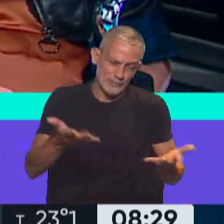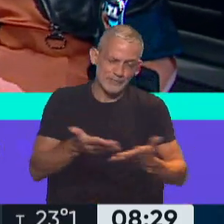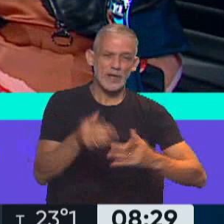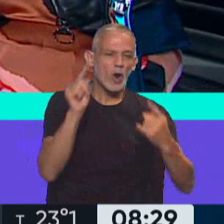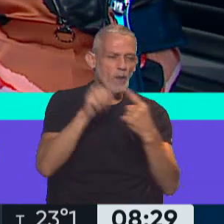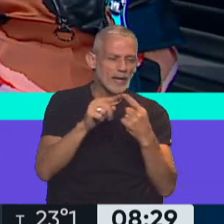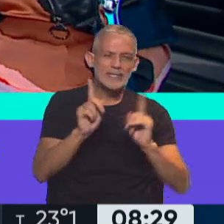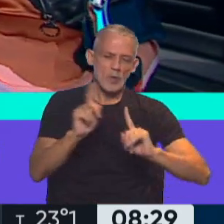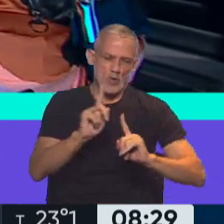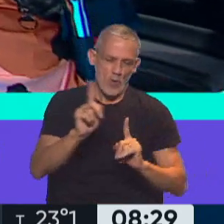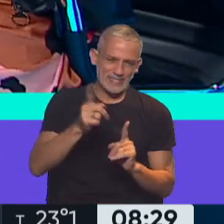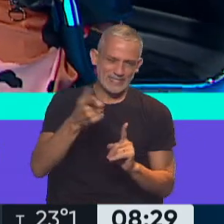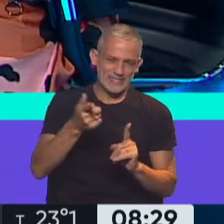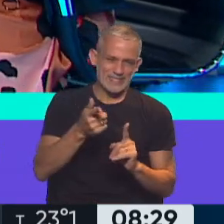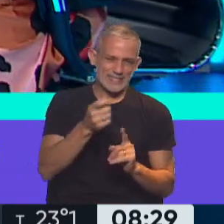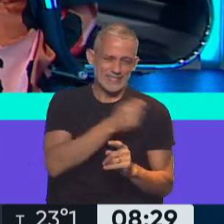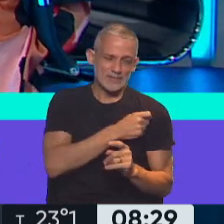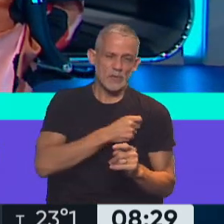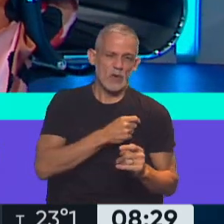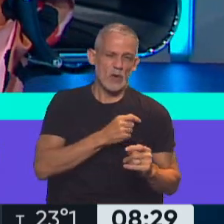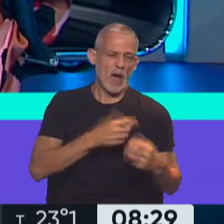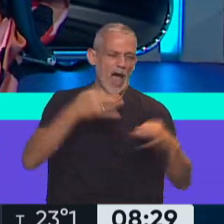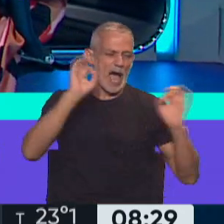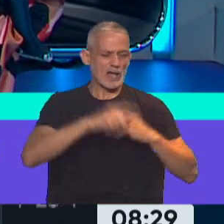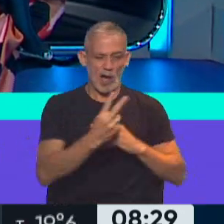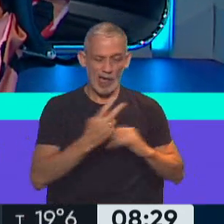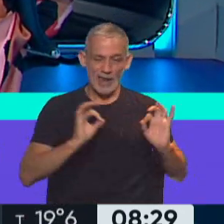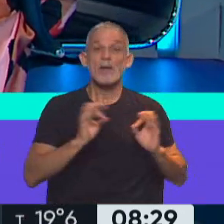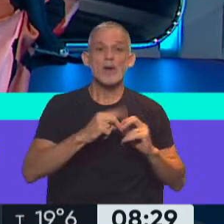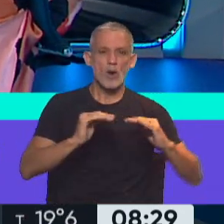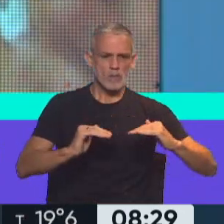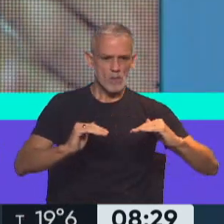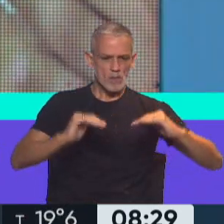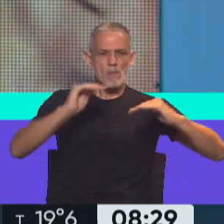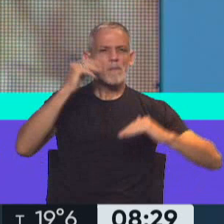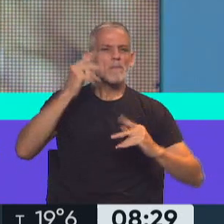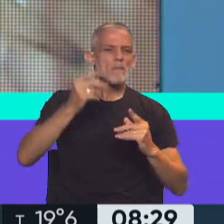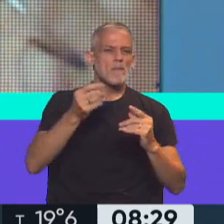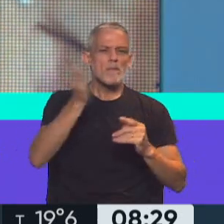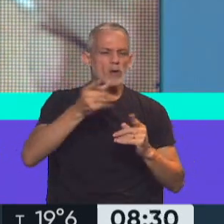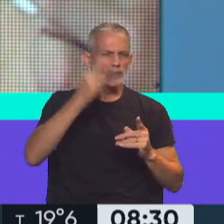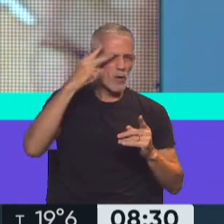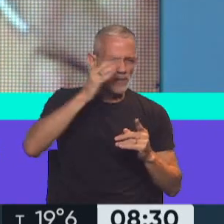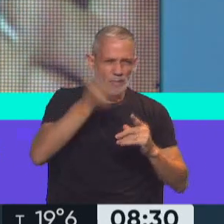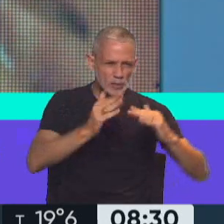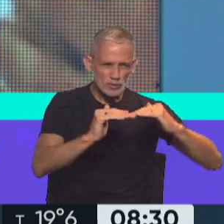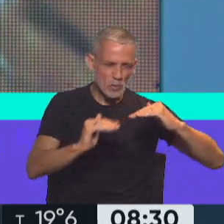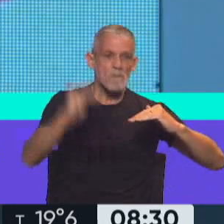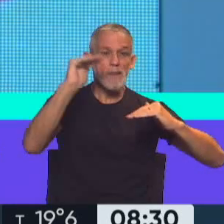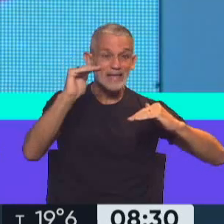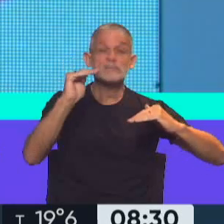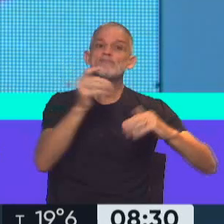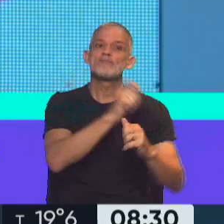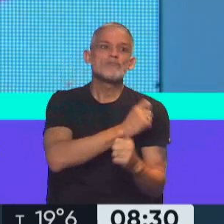objetivo no es esterilizante, cuando vos lográs un porcentaje de la población vacunada mayor al